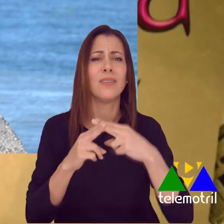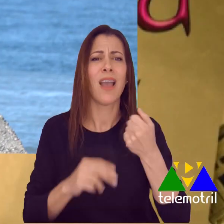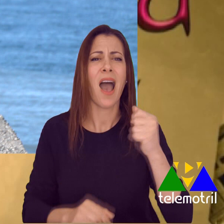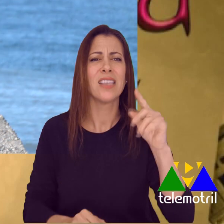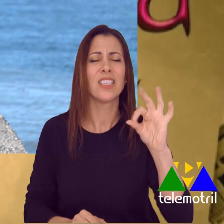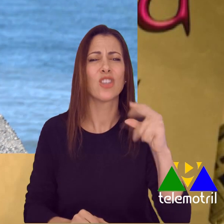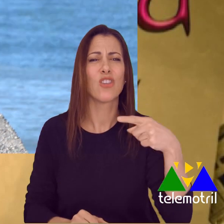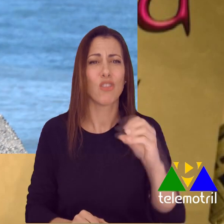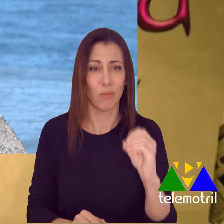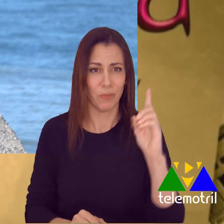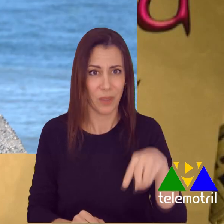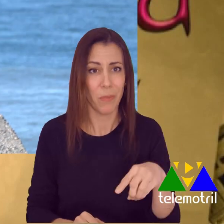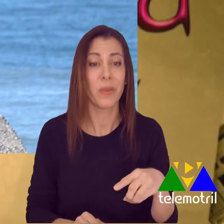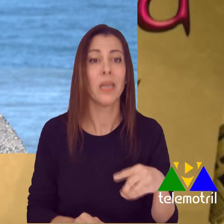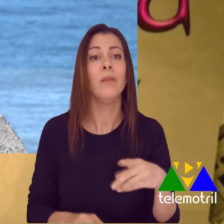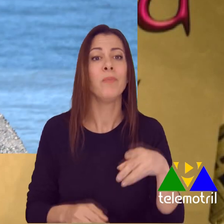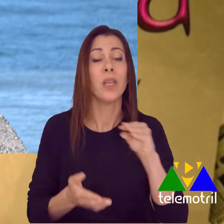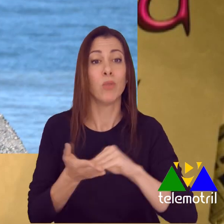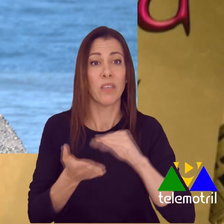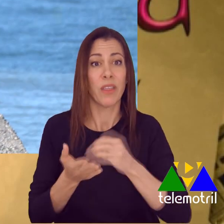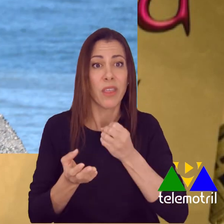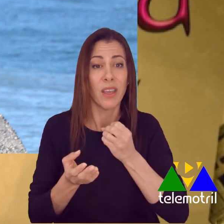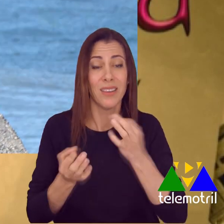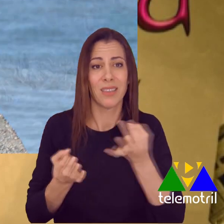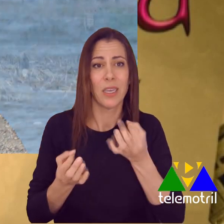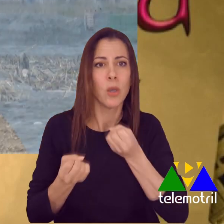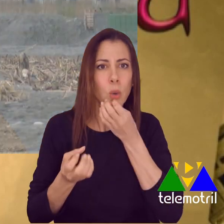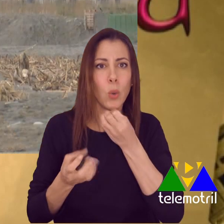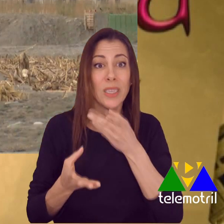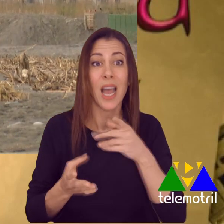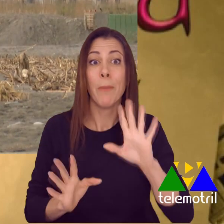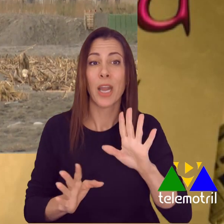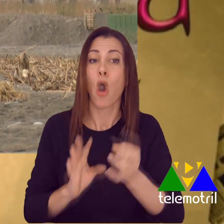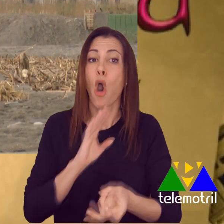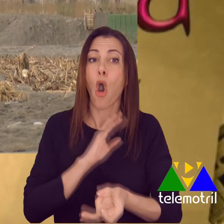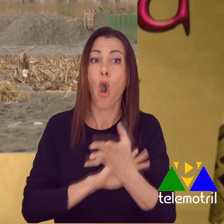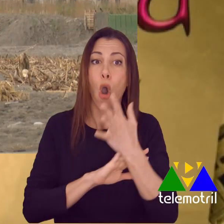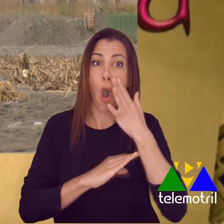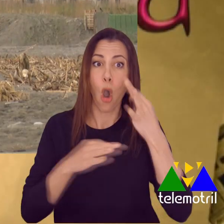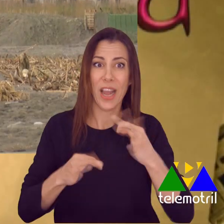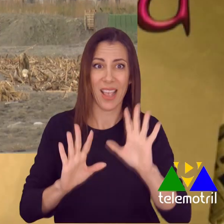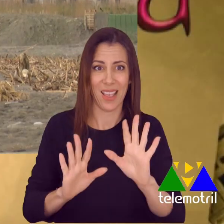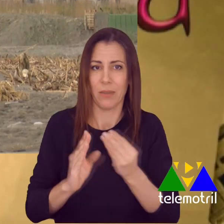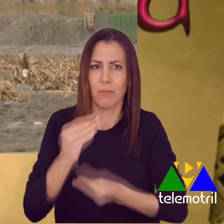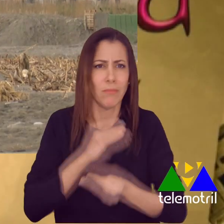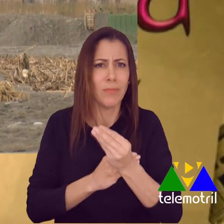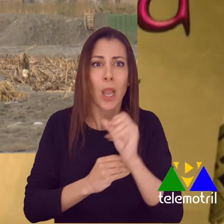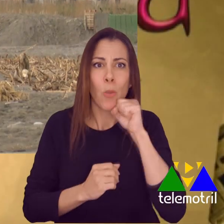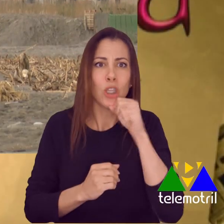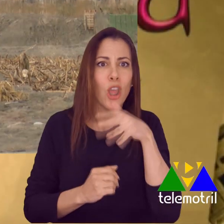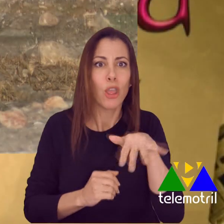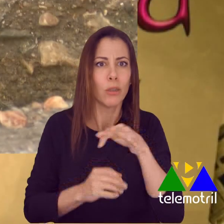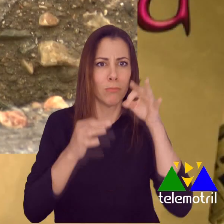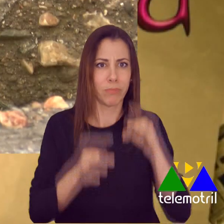por supuesto lo que decían los cronistas antiguos, el origen de Motril estuvo en Pataura. Es decir, que evidentemente el